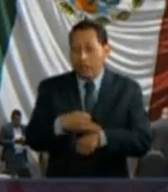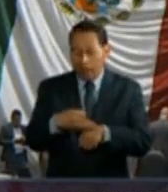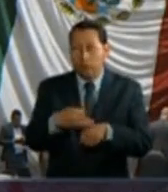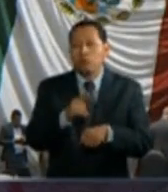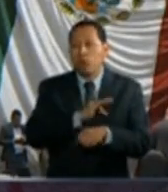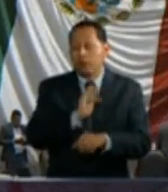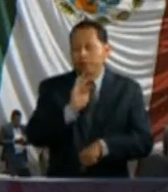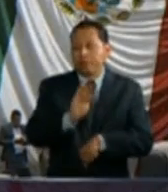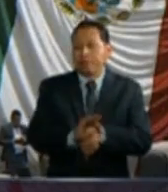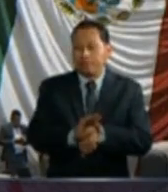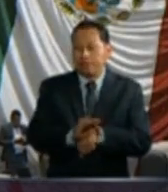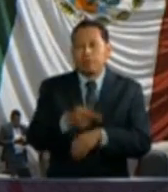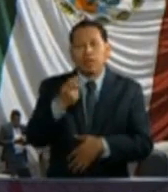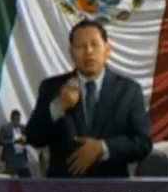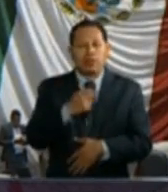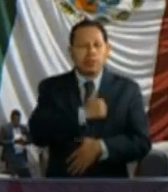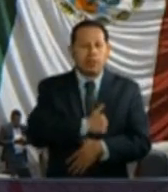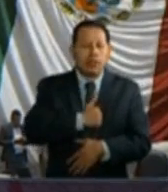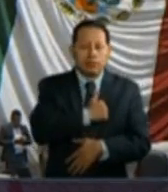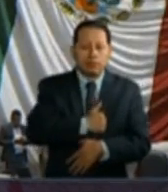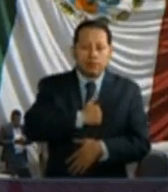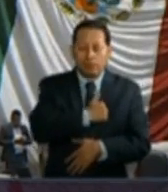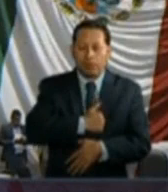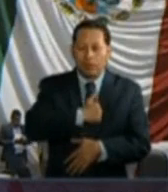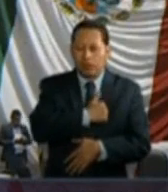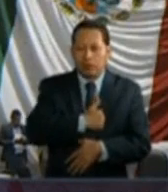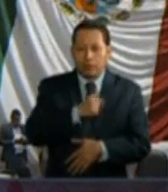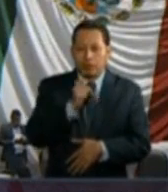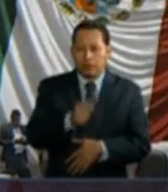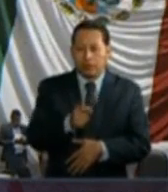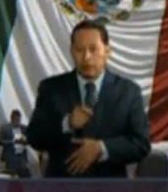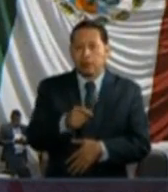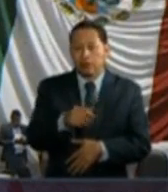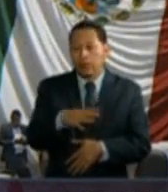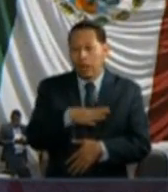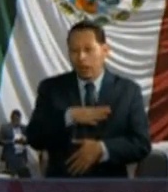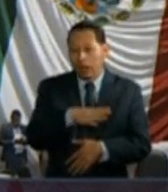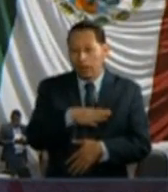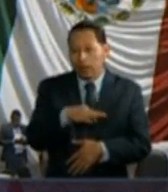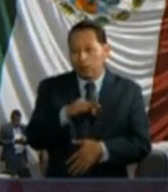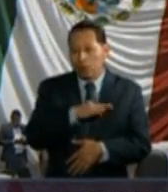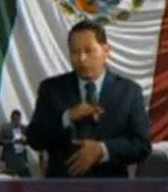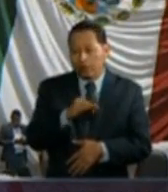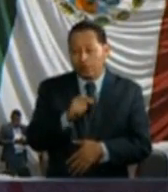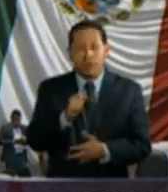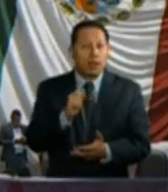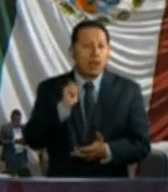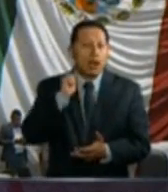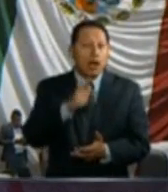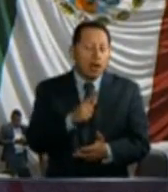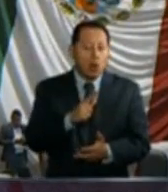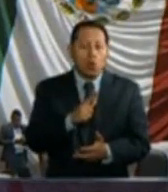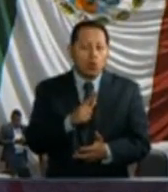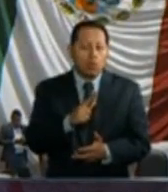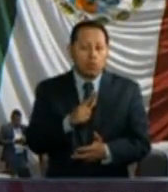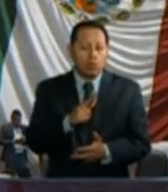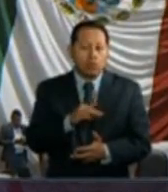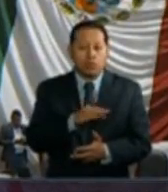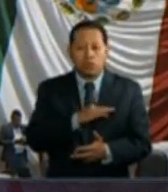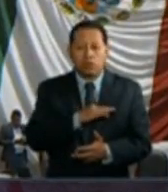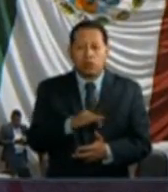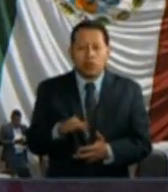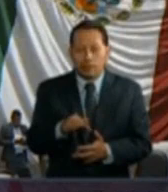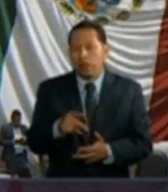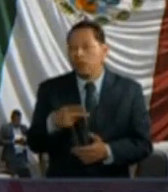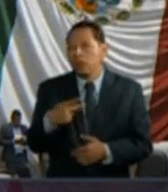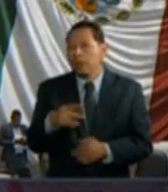ahorradoras que desafortunadamente han invertido en alguna institución que ha cesado en